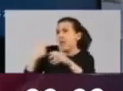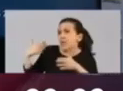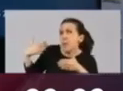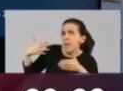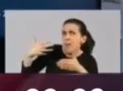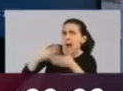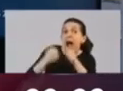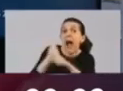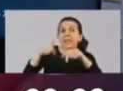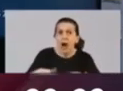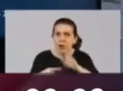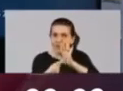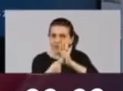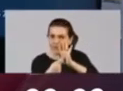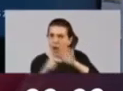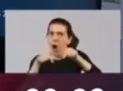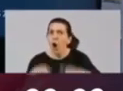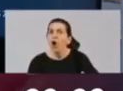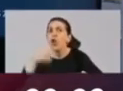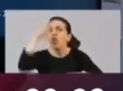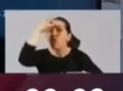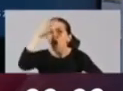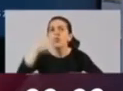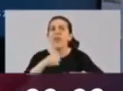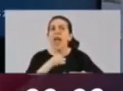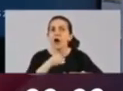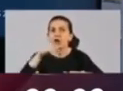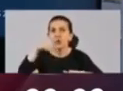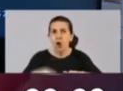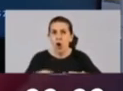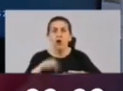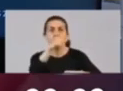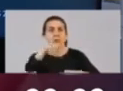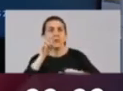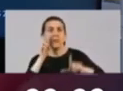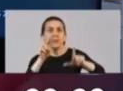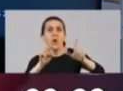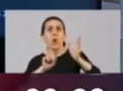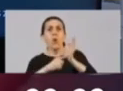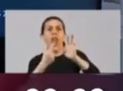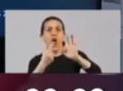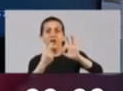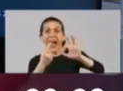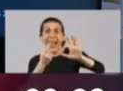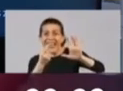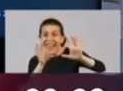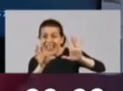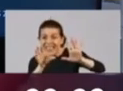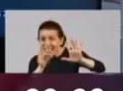Paremos un segundo acá, al 12 de agosto. Y veamos cómo Buenos Aires, que estaba casi toda